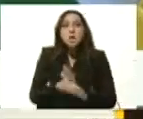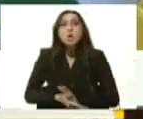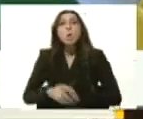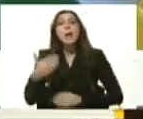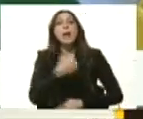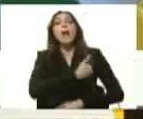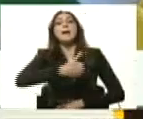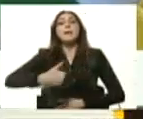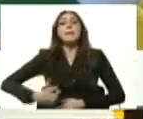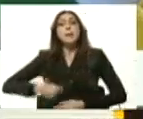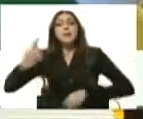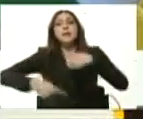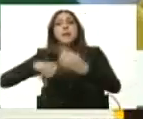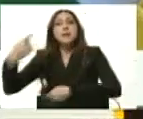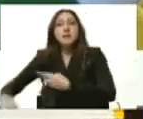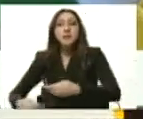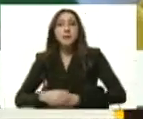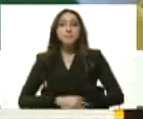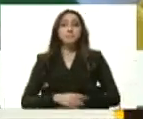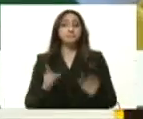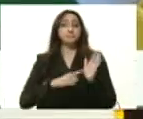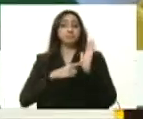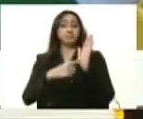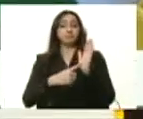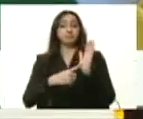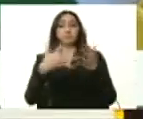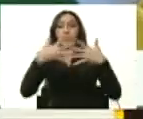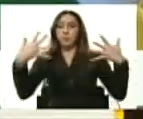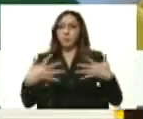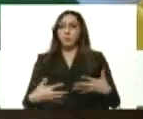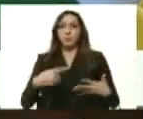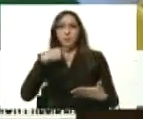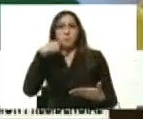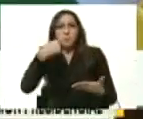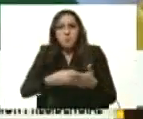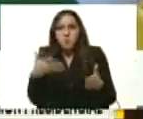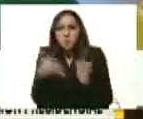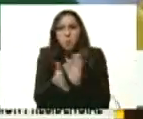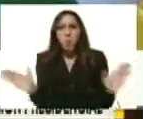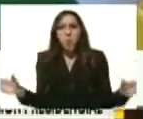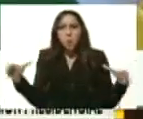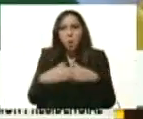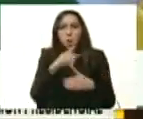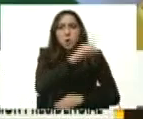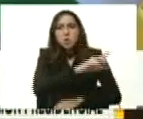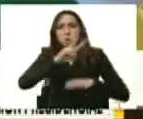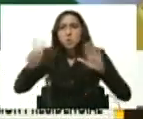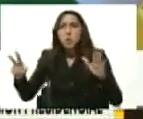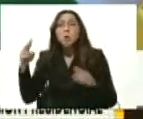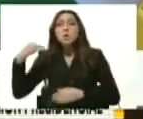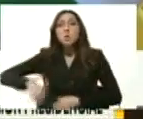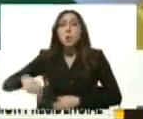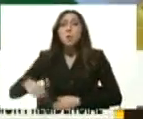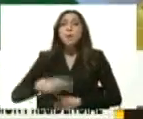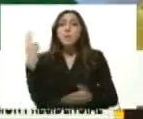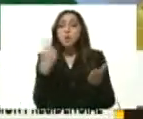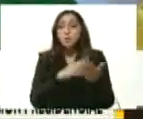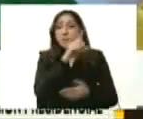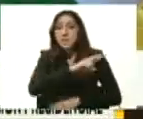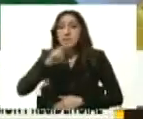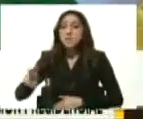presidencial e indica de manera textual que una reunión del 12 de noviembre de 2019 en el